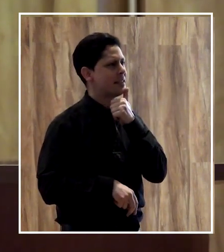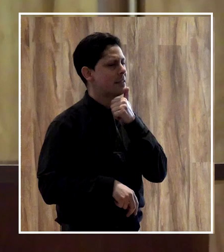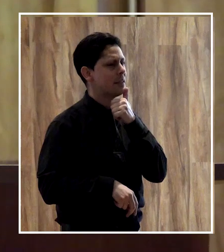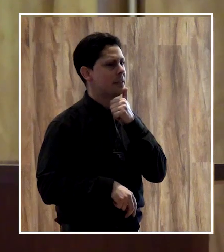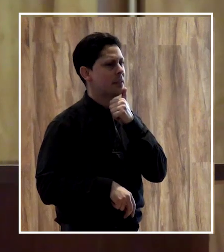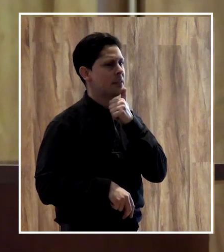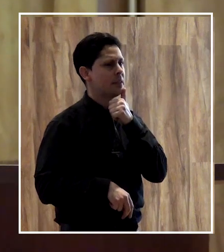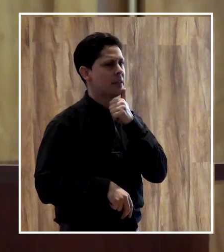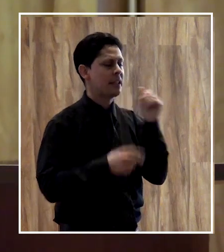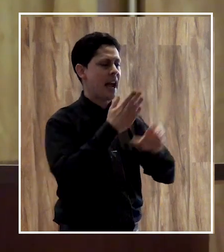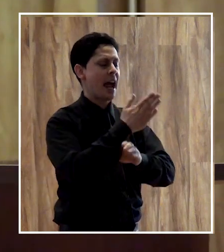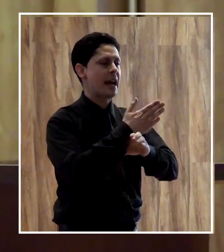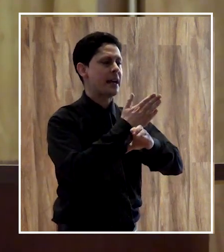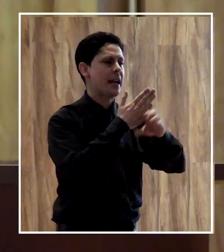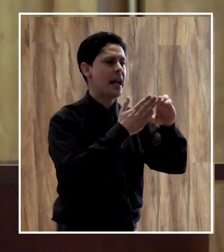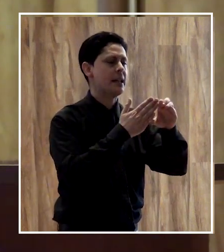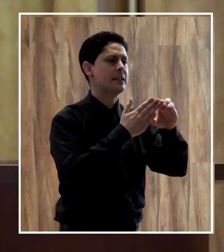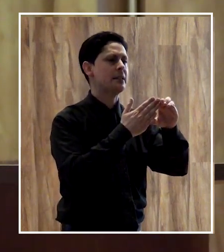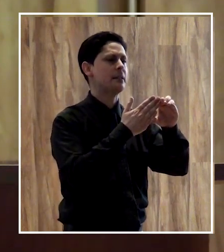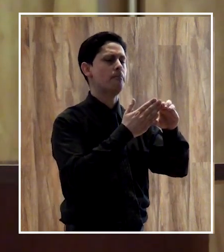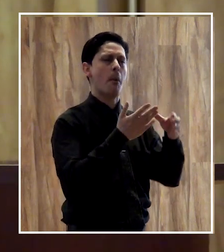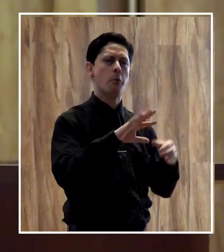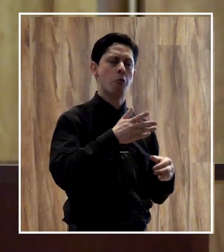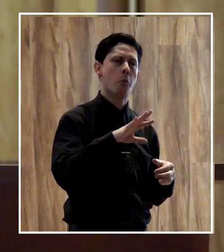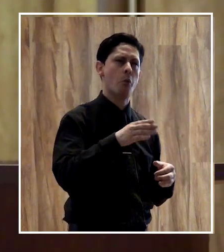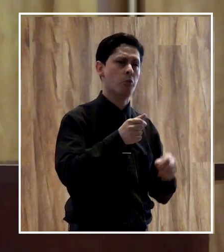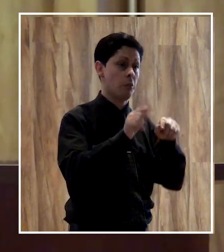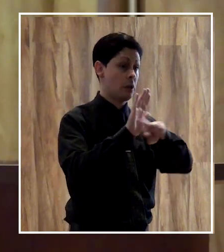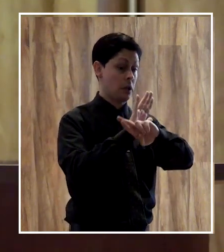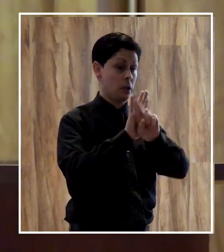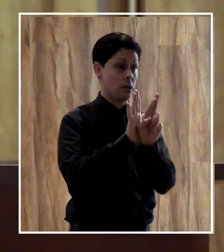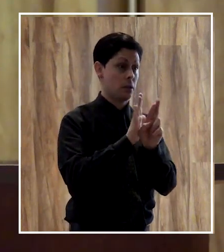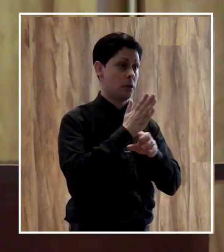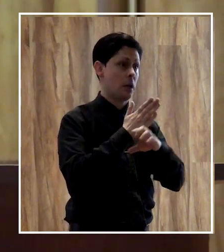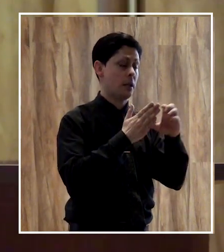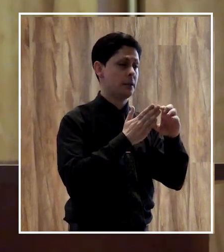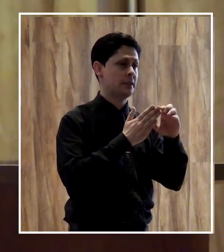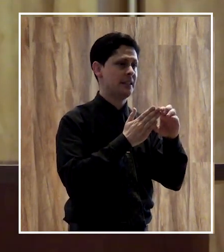ese tiempo las carreras más o menos